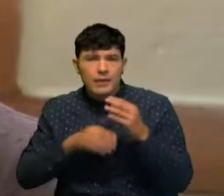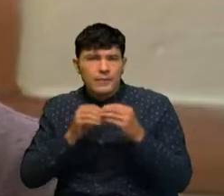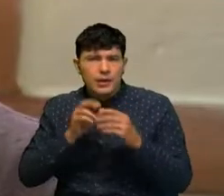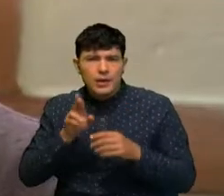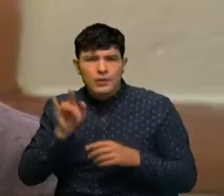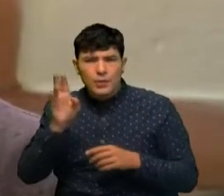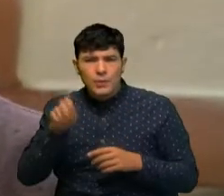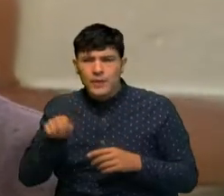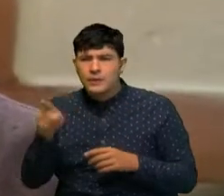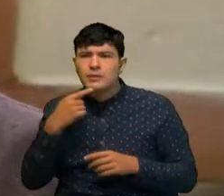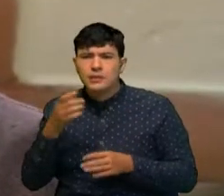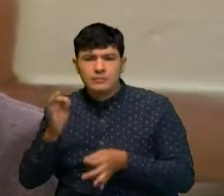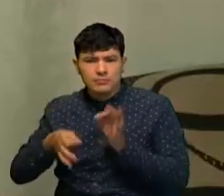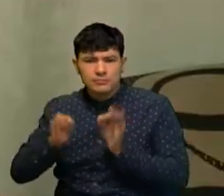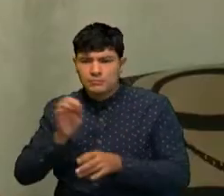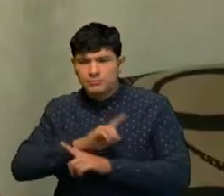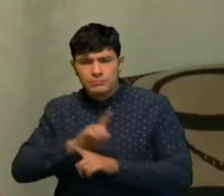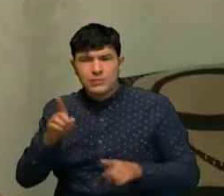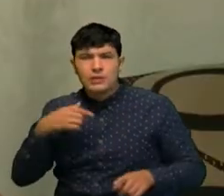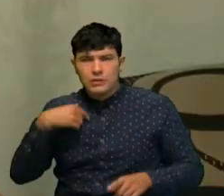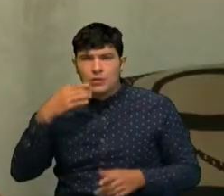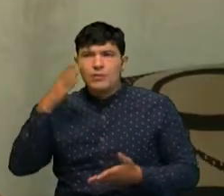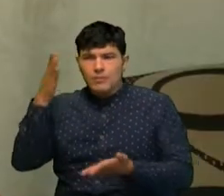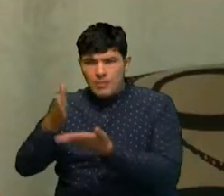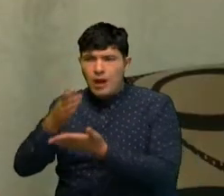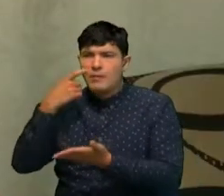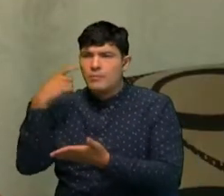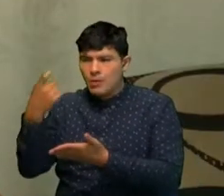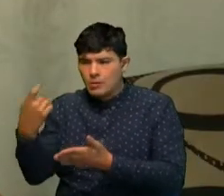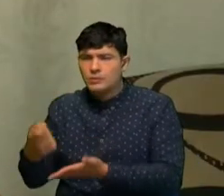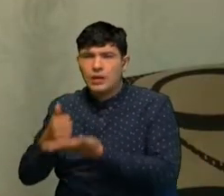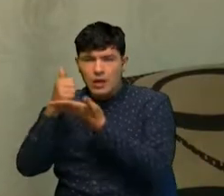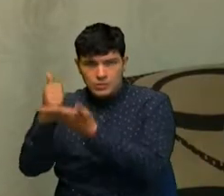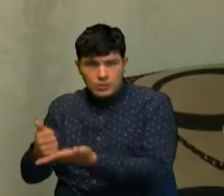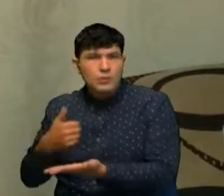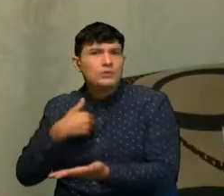eso injusto, buscó ayuda. Fui a la oficina de trabajo